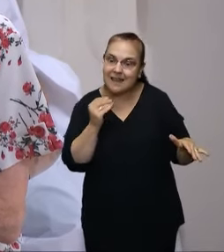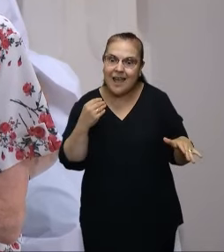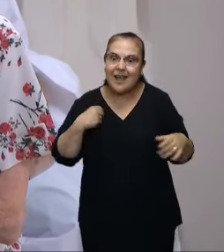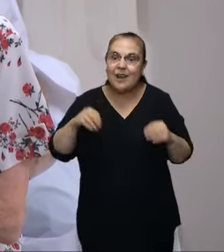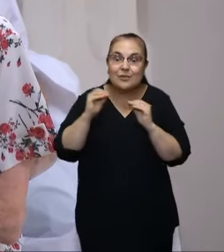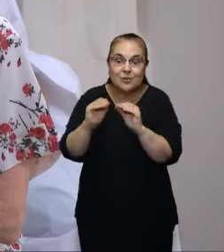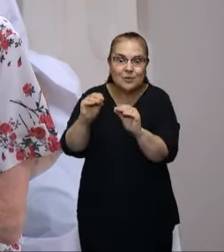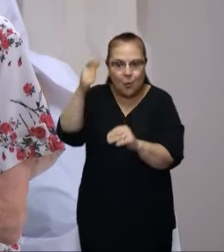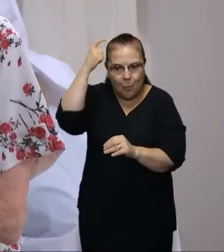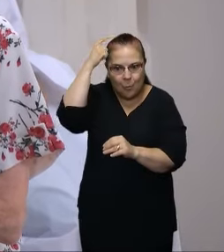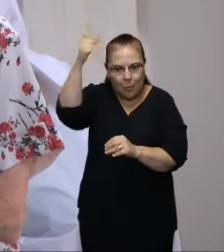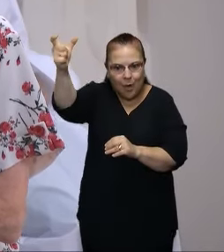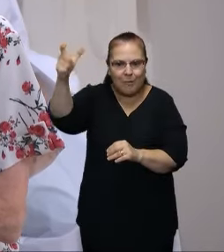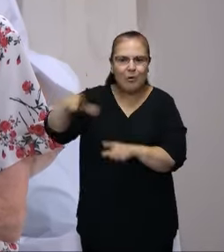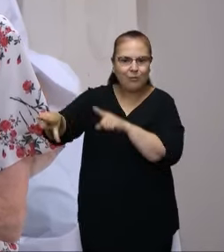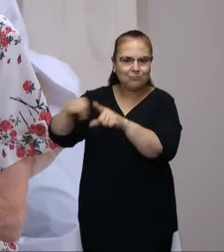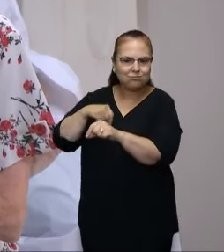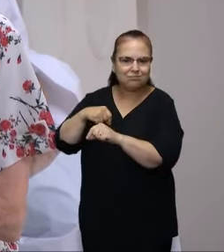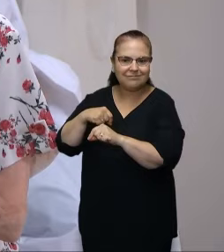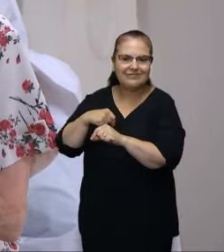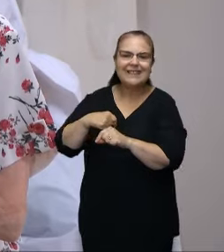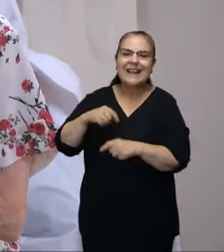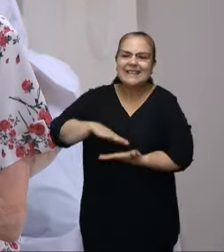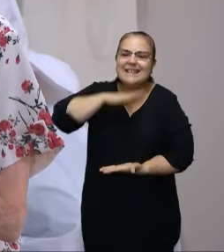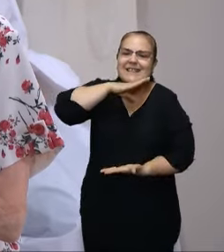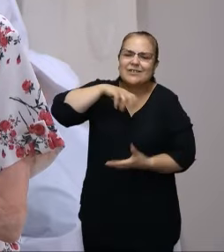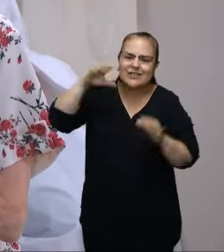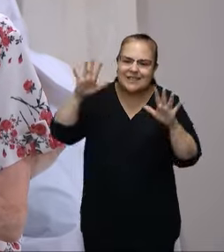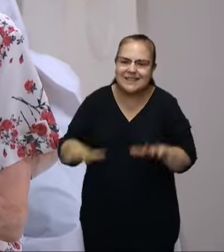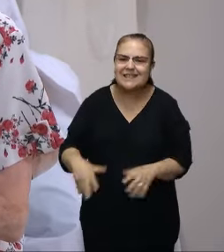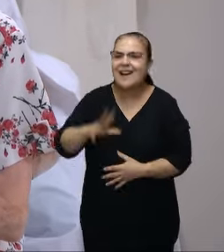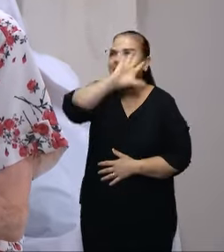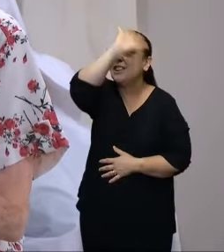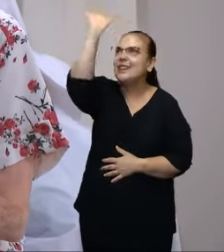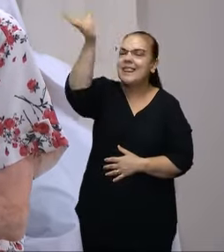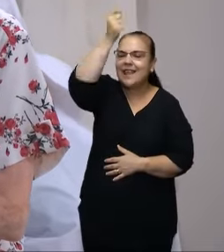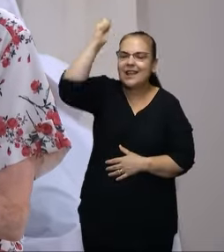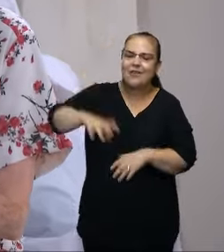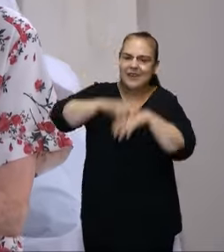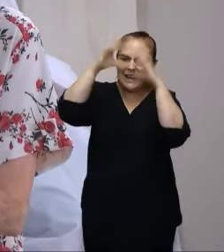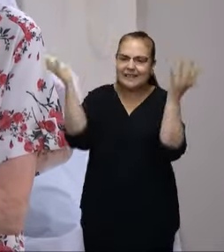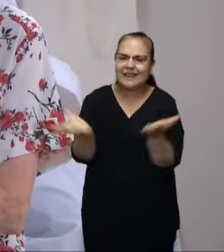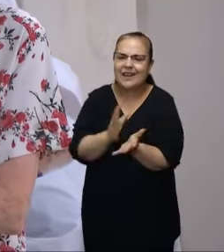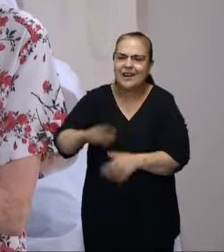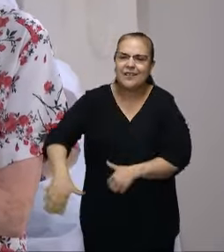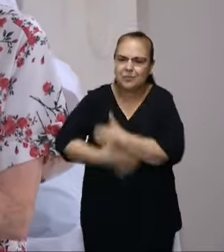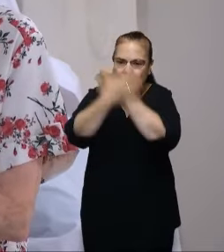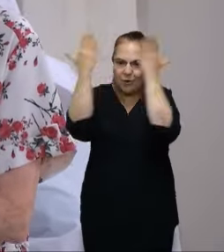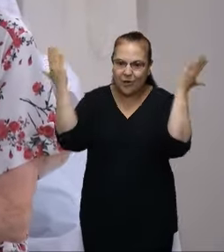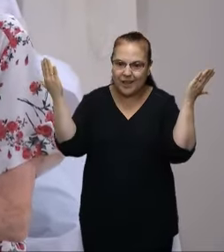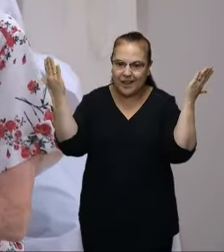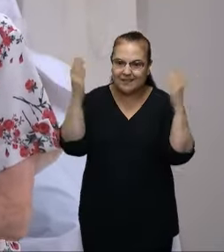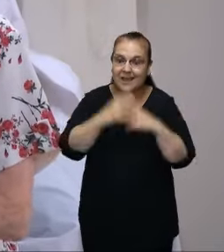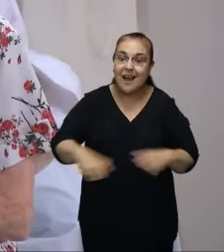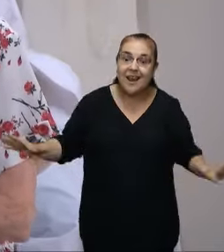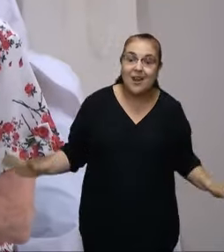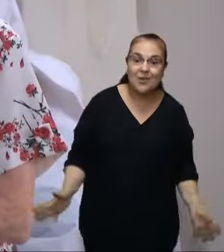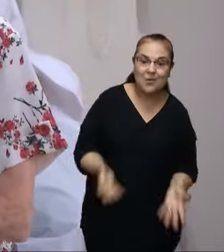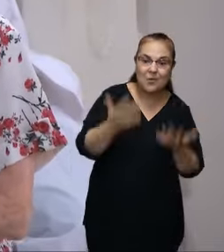pueblo escogido llenos están el cielo y la tierra de tu gloria